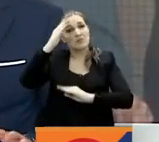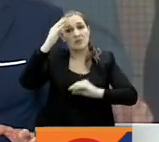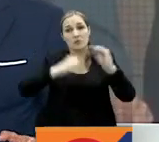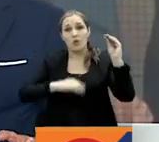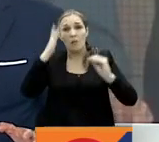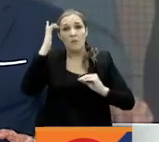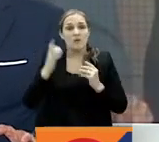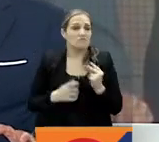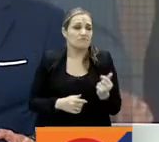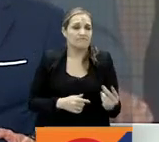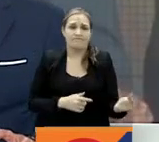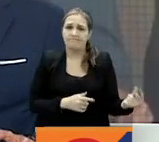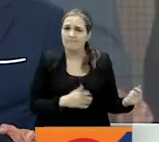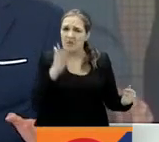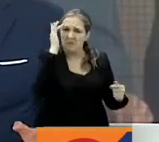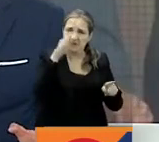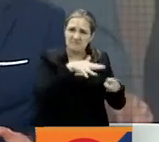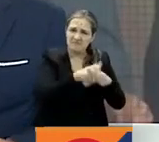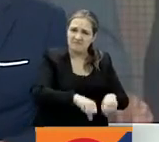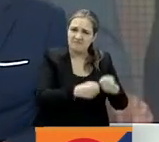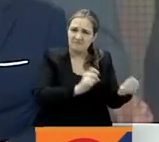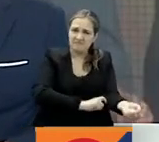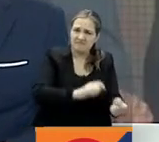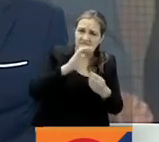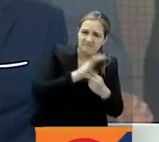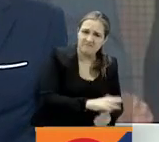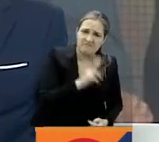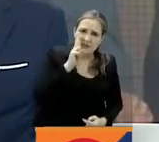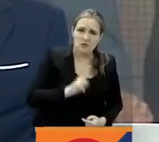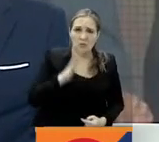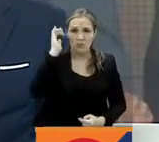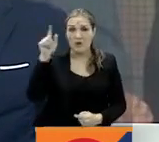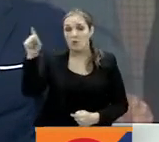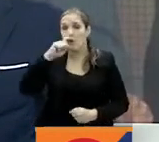el balance de esta jornada que el mismo Nicolás Maduro aplaudió.